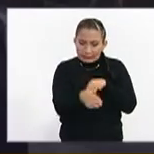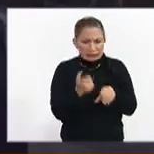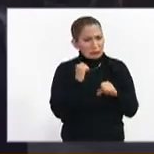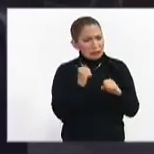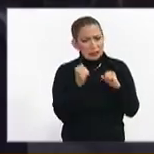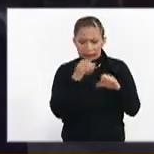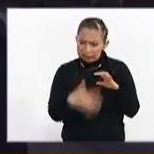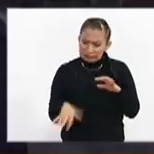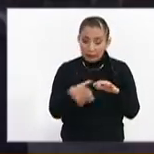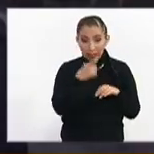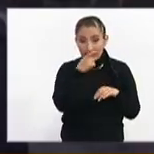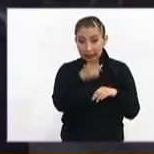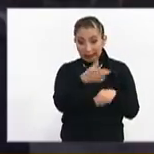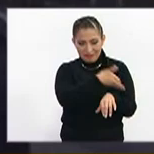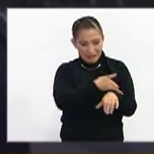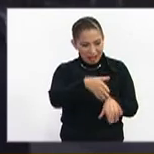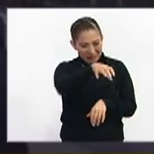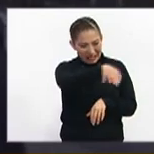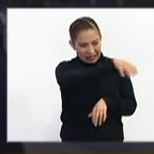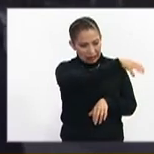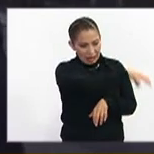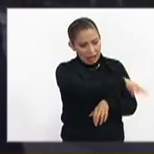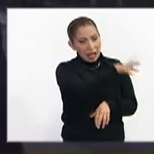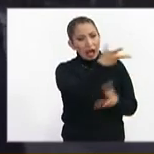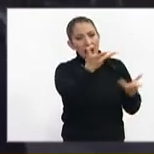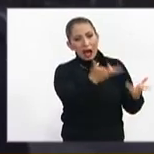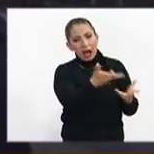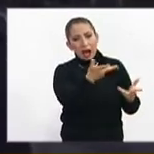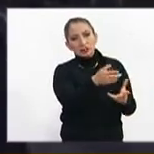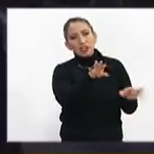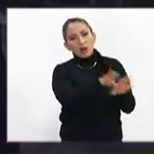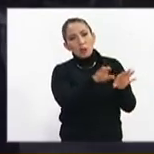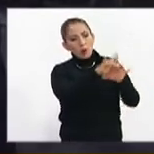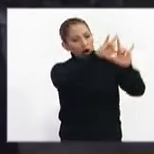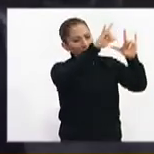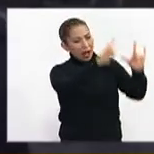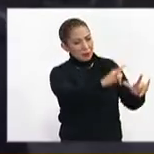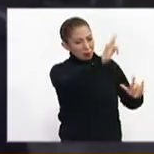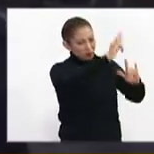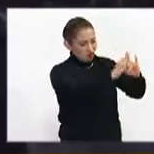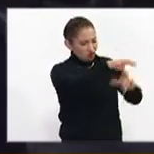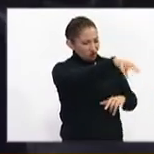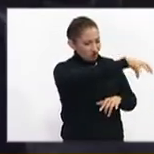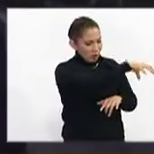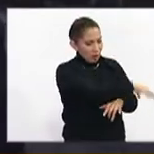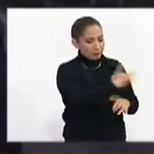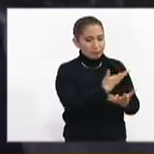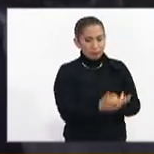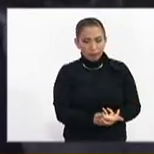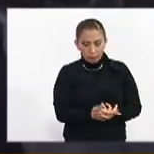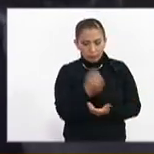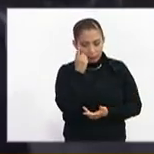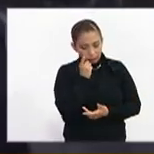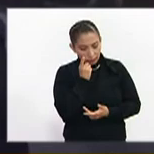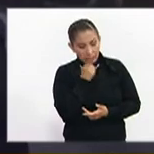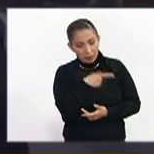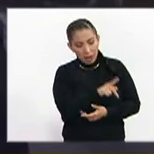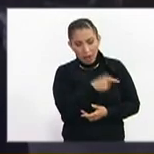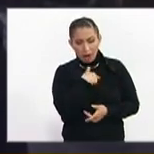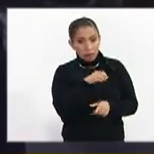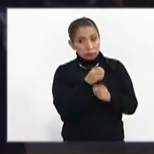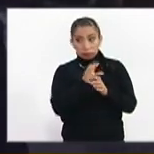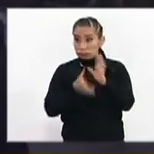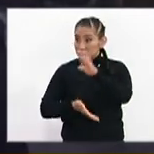intensos. También comentarles, las familias pues han hecho una especie de campamento. En este momento están descansando, pero no se